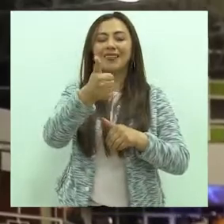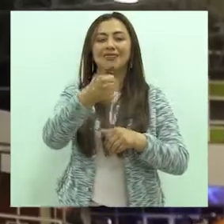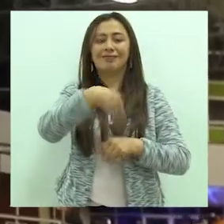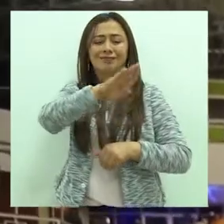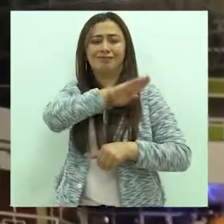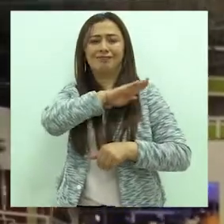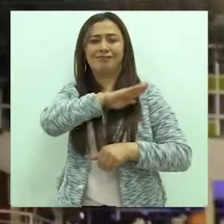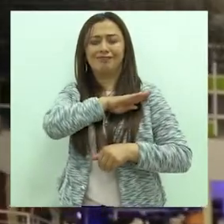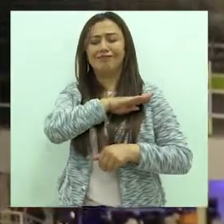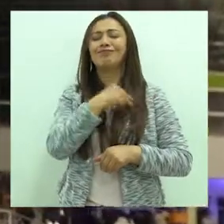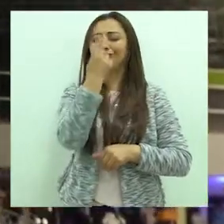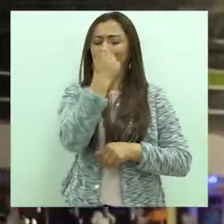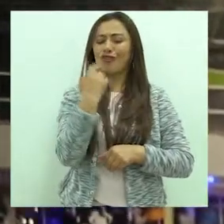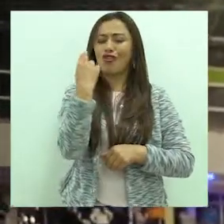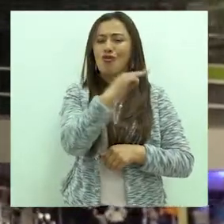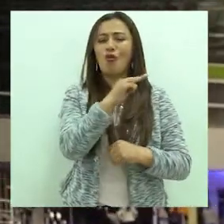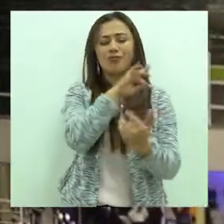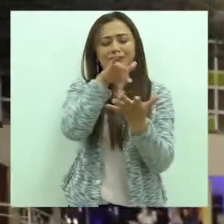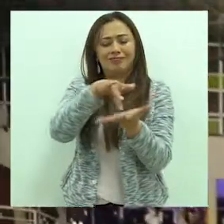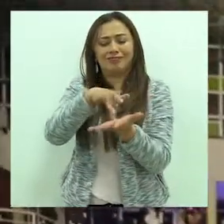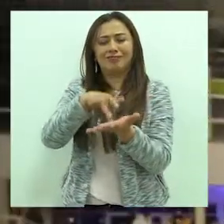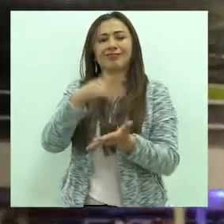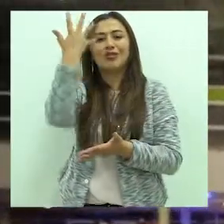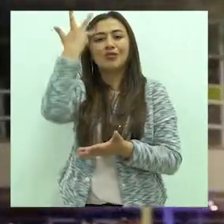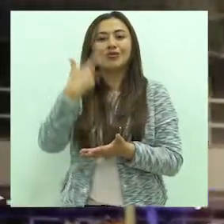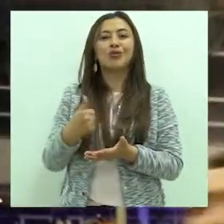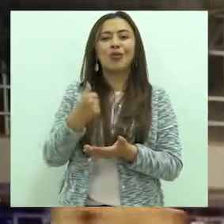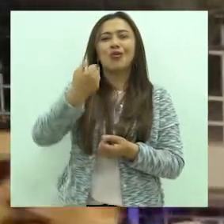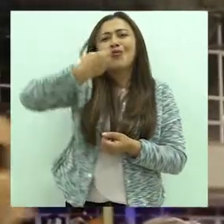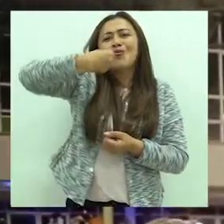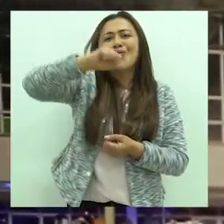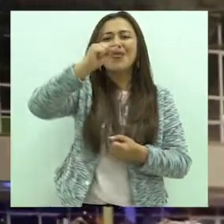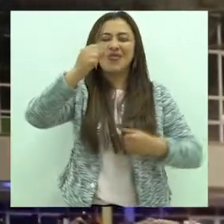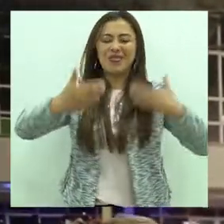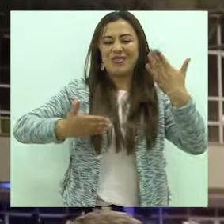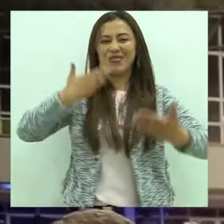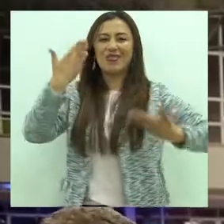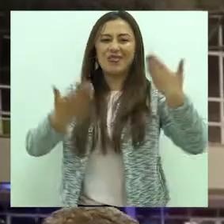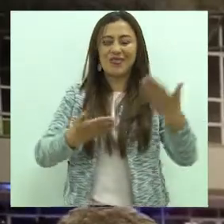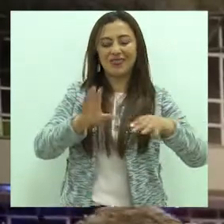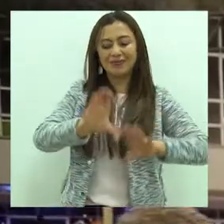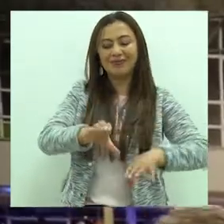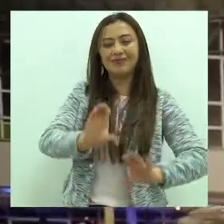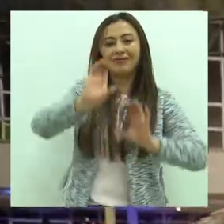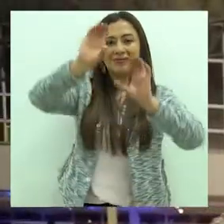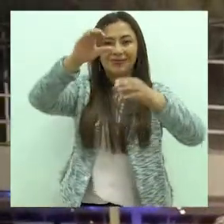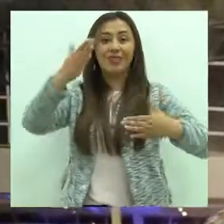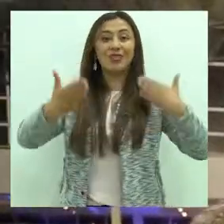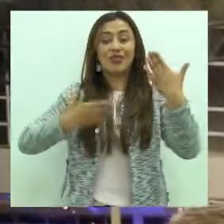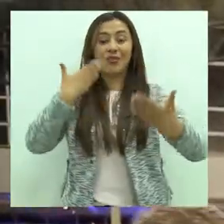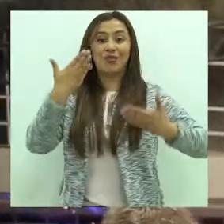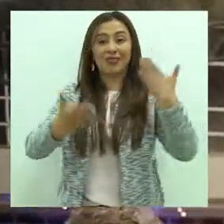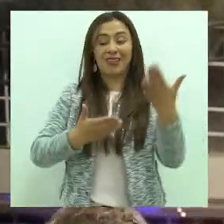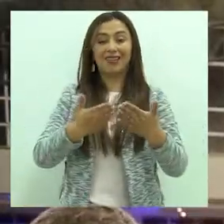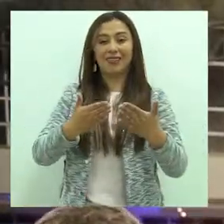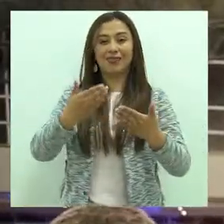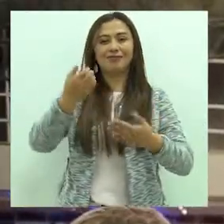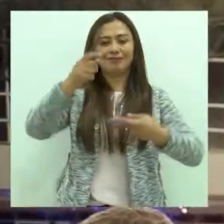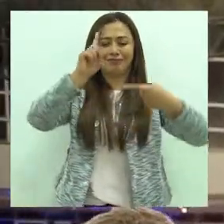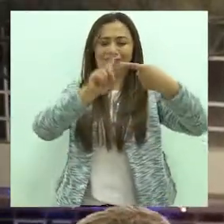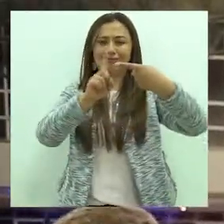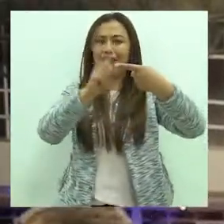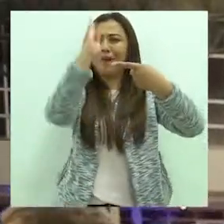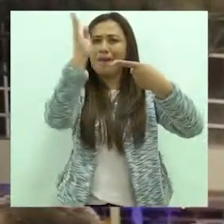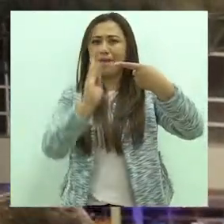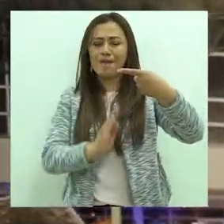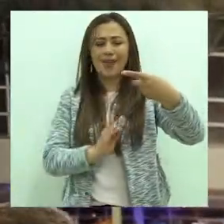alcalde comprometido que estuvo todos los días acá, que siempre vibró con lo que se hizo a nivel del baloncesto, y un gran campeón que es Brasil, un gran